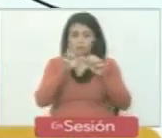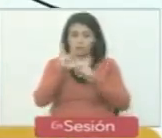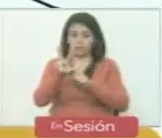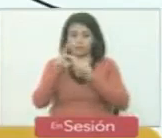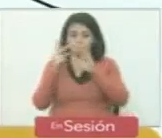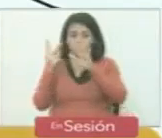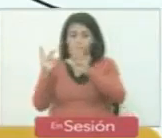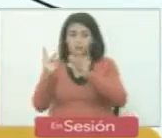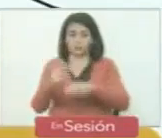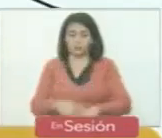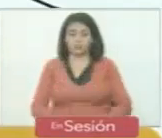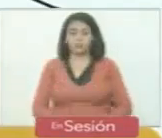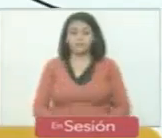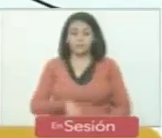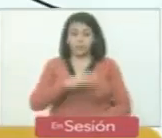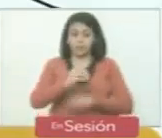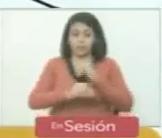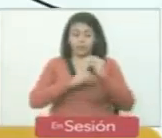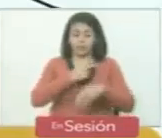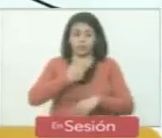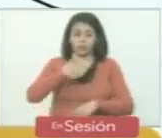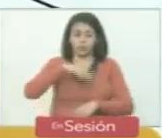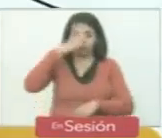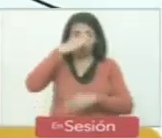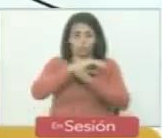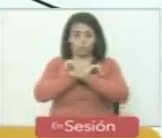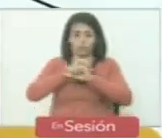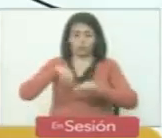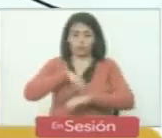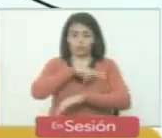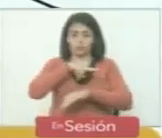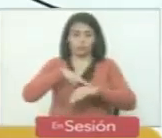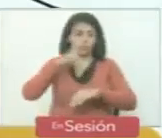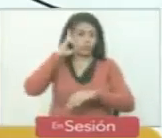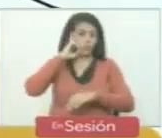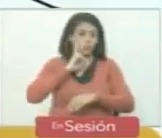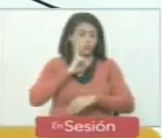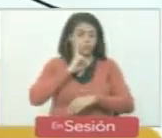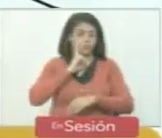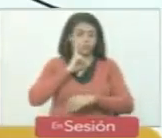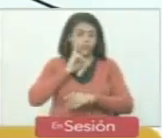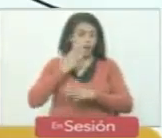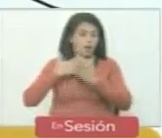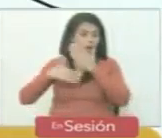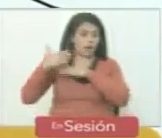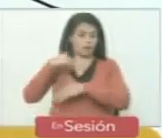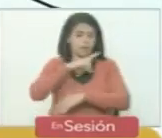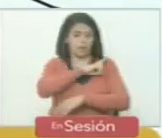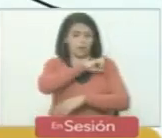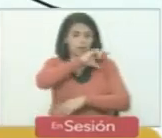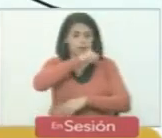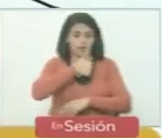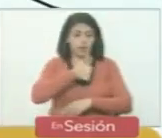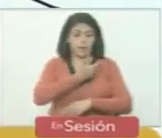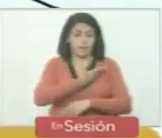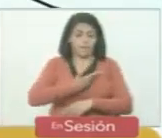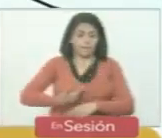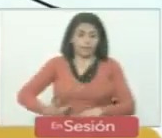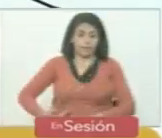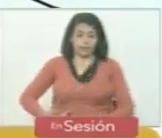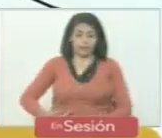de 1937 fue creada nuestra Guardia Nacional Bolivariana por el entonces general en jefe,